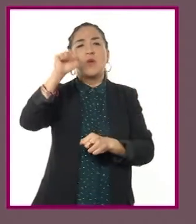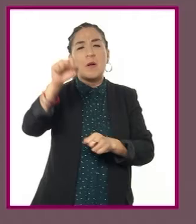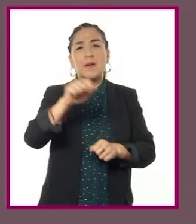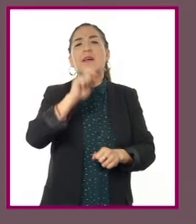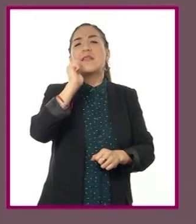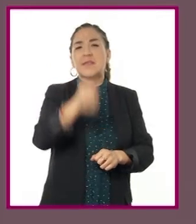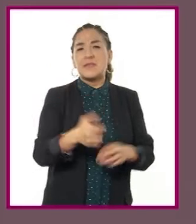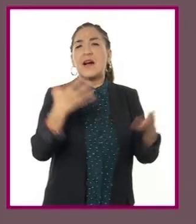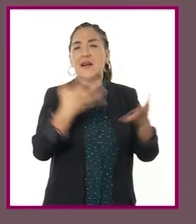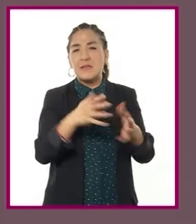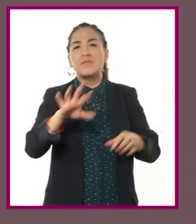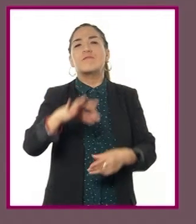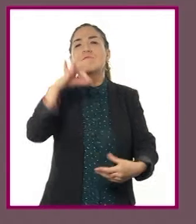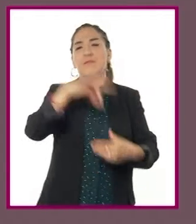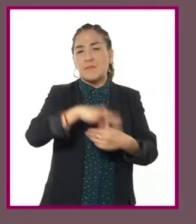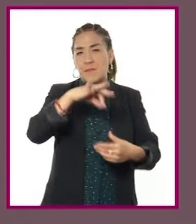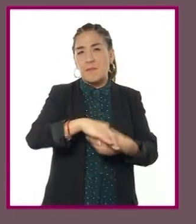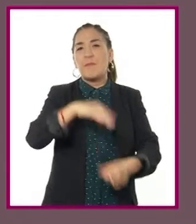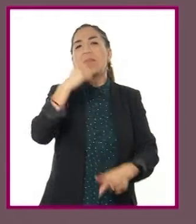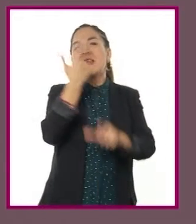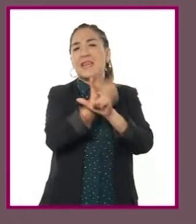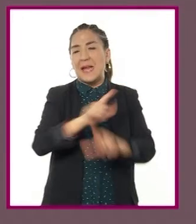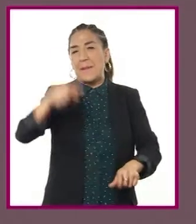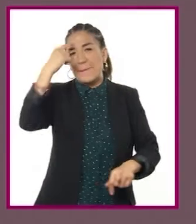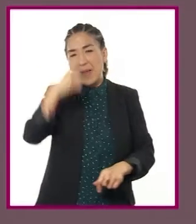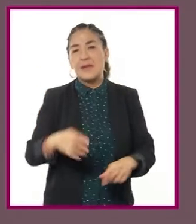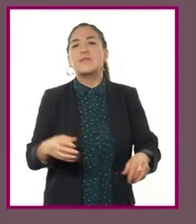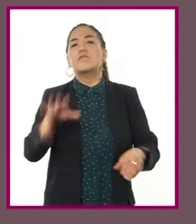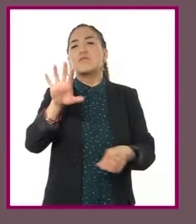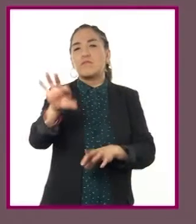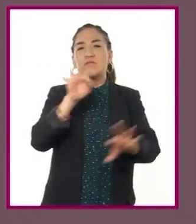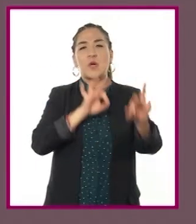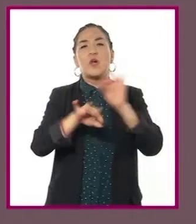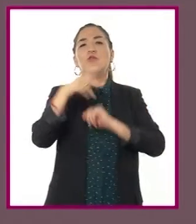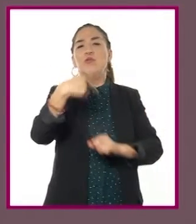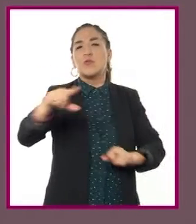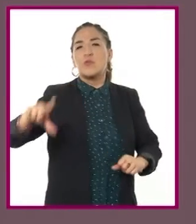se realizaron elecciones más libres para designar a sus gobernantes.